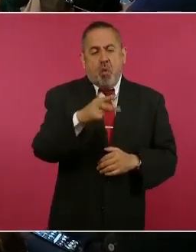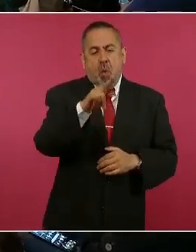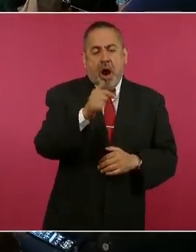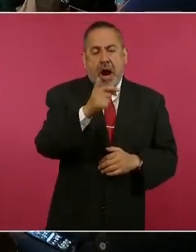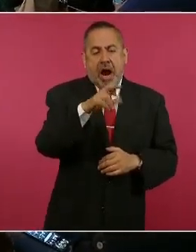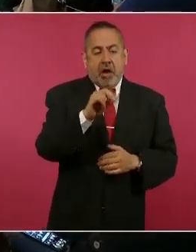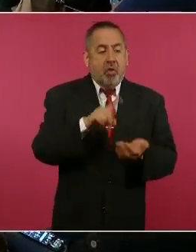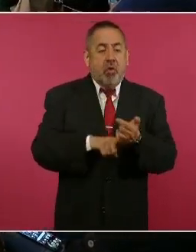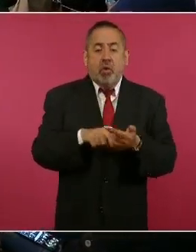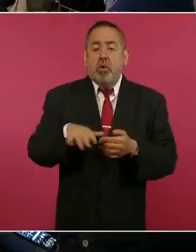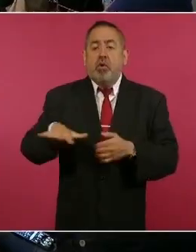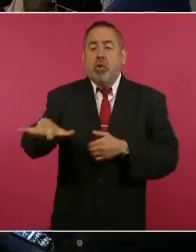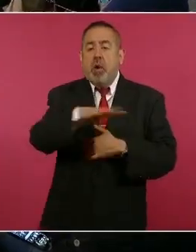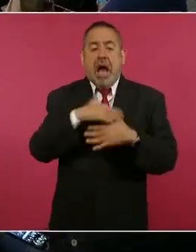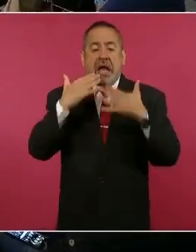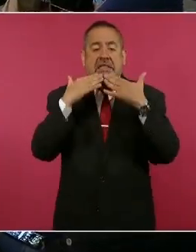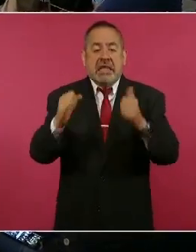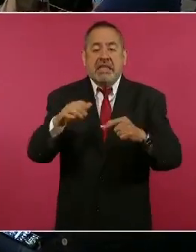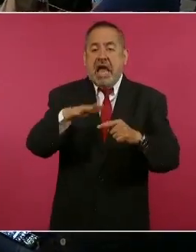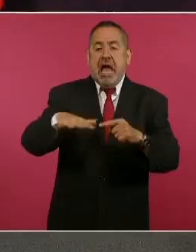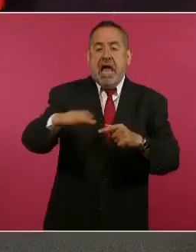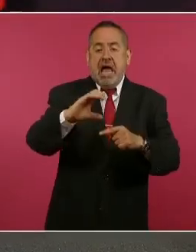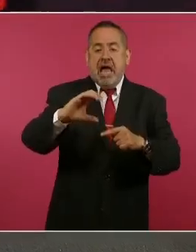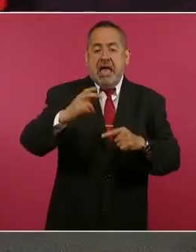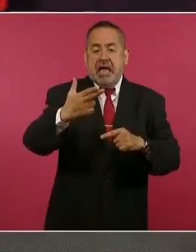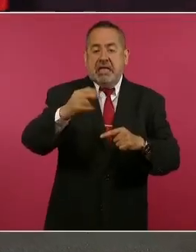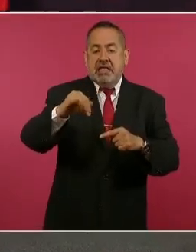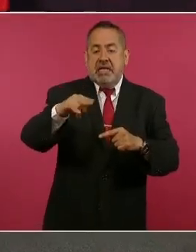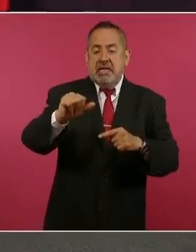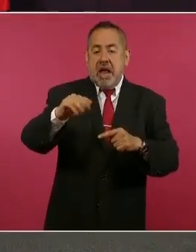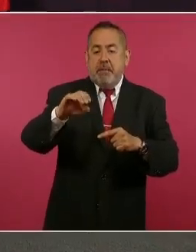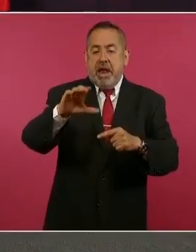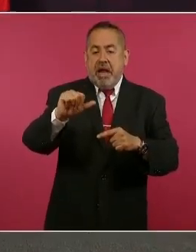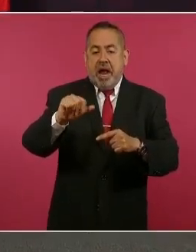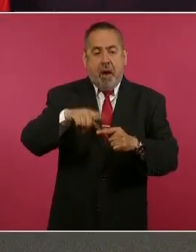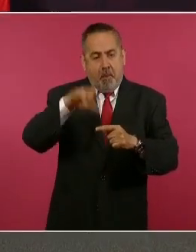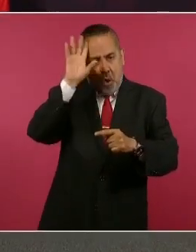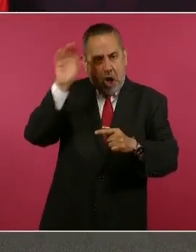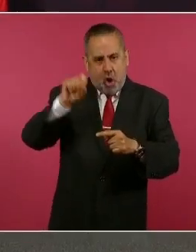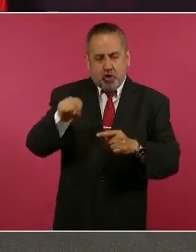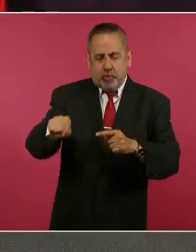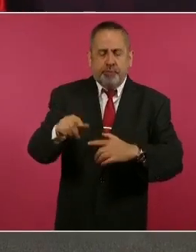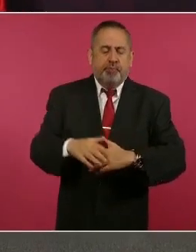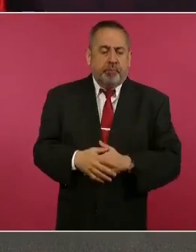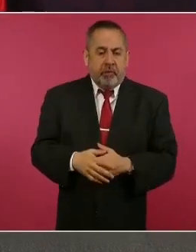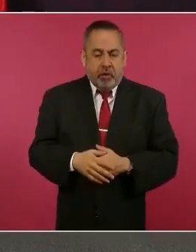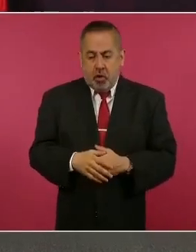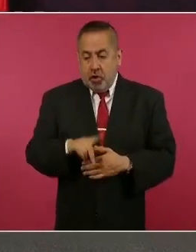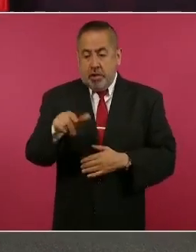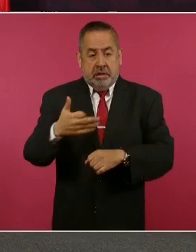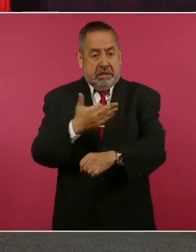de Chinameca, Morelos. Vamos a tener un acto